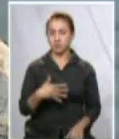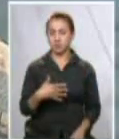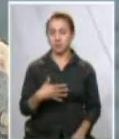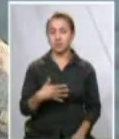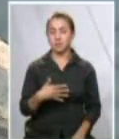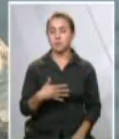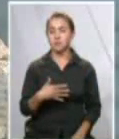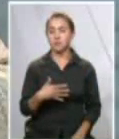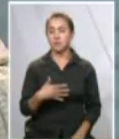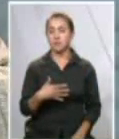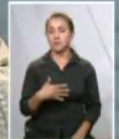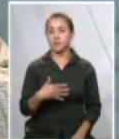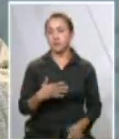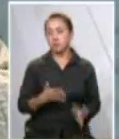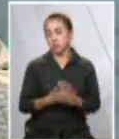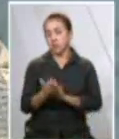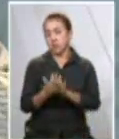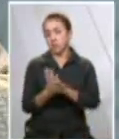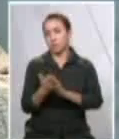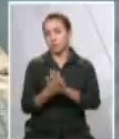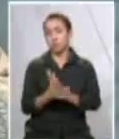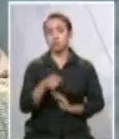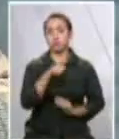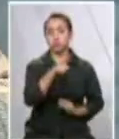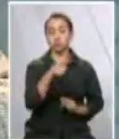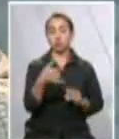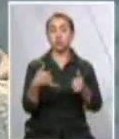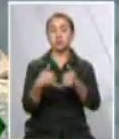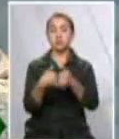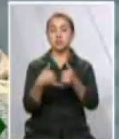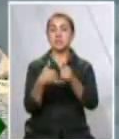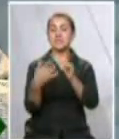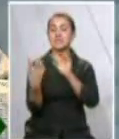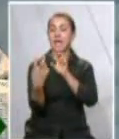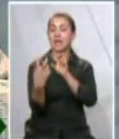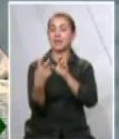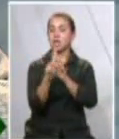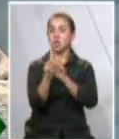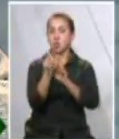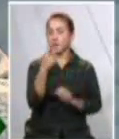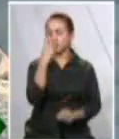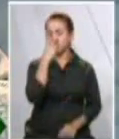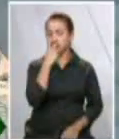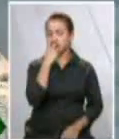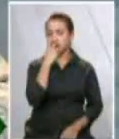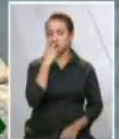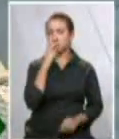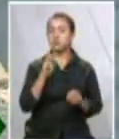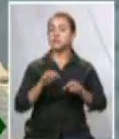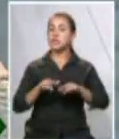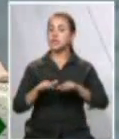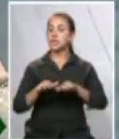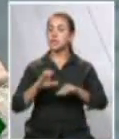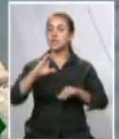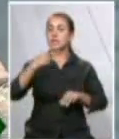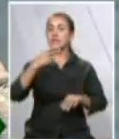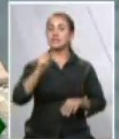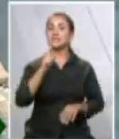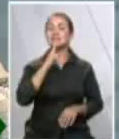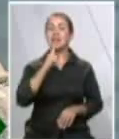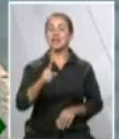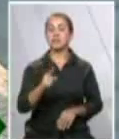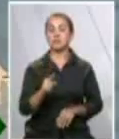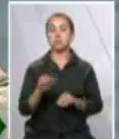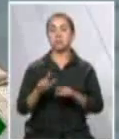¿ya? Por ejemplo, tú en un chat no eres ciego, ¿ya? Cuando chateas no eres ciego o no estás con síndrome de